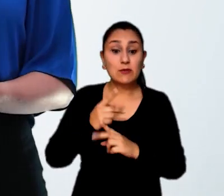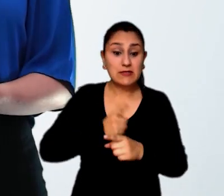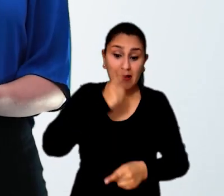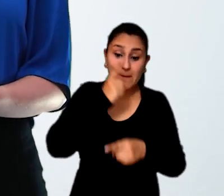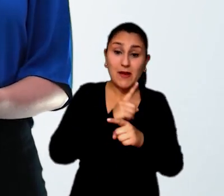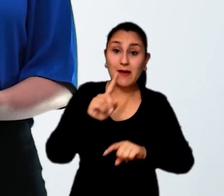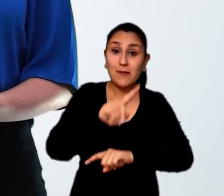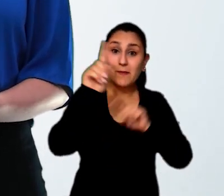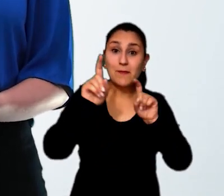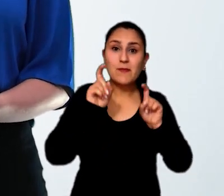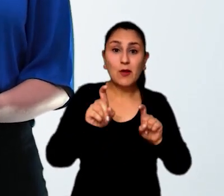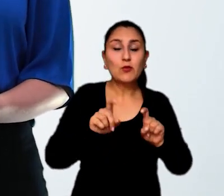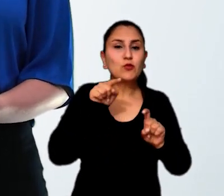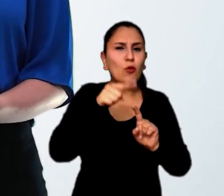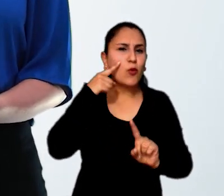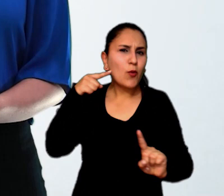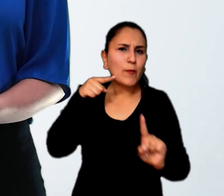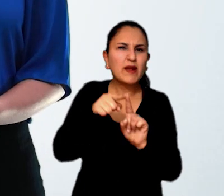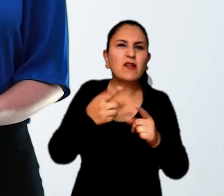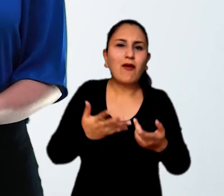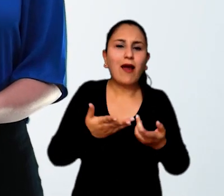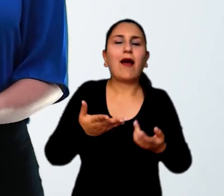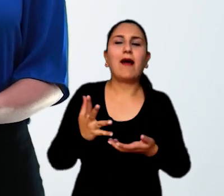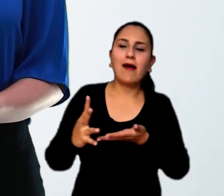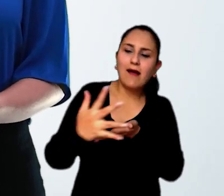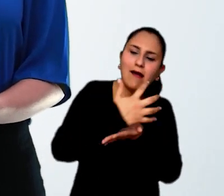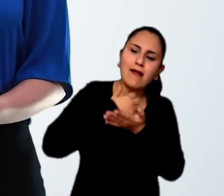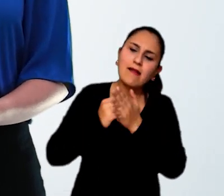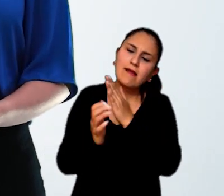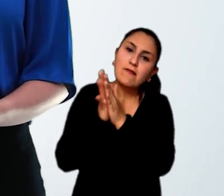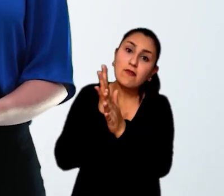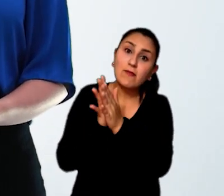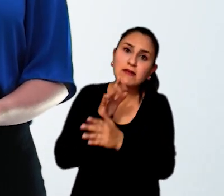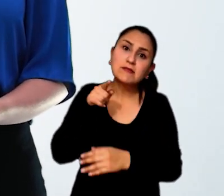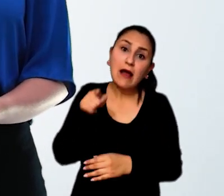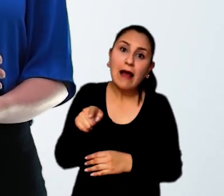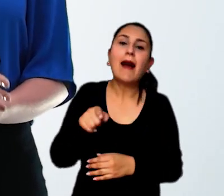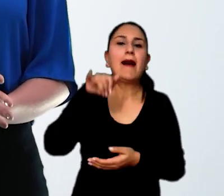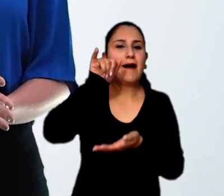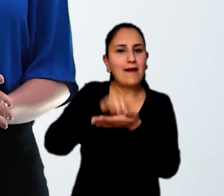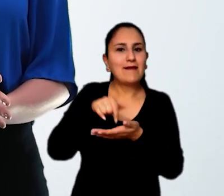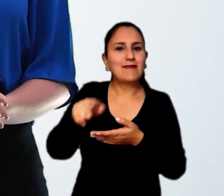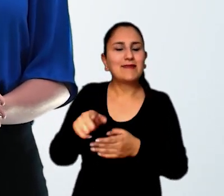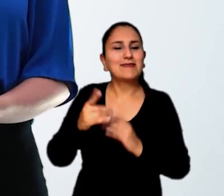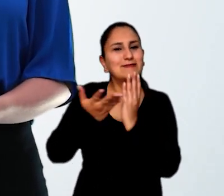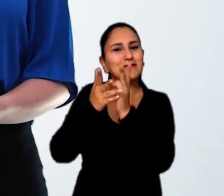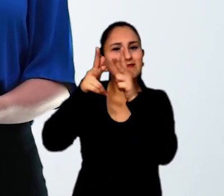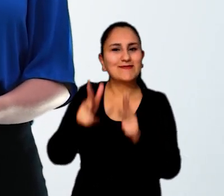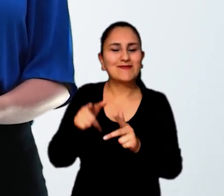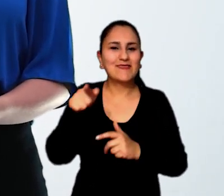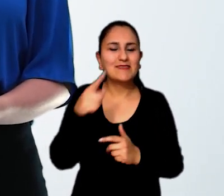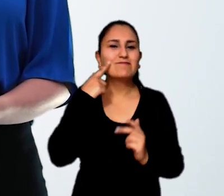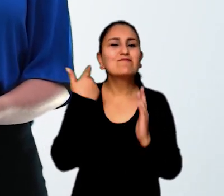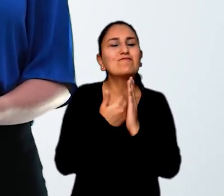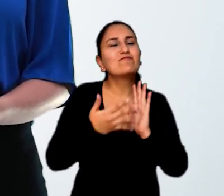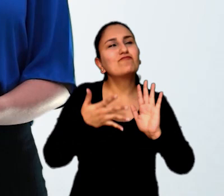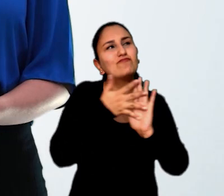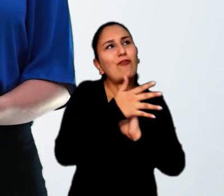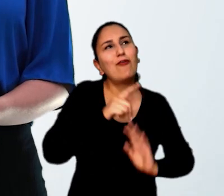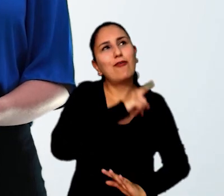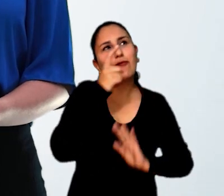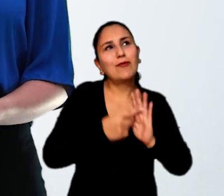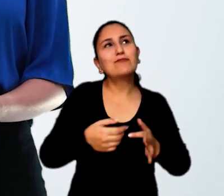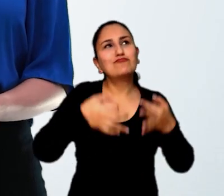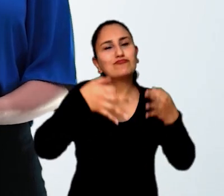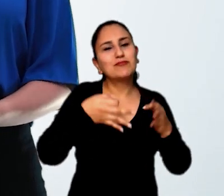para una pregunta cuyo objetivo es recuperar información es aquella en la que el estudiante da cuenta de la totalidad